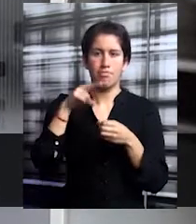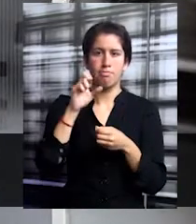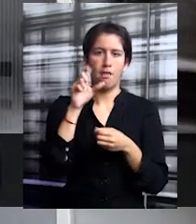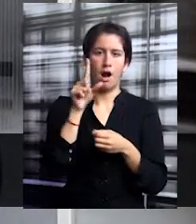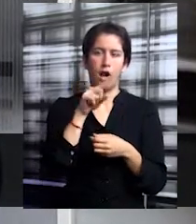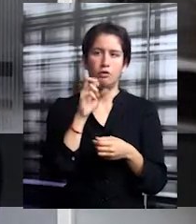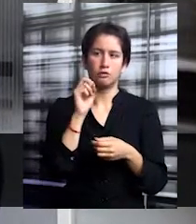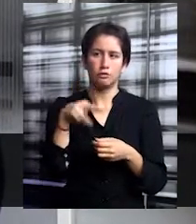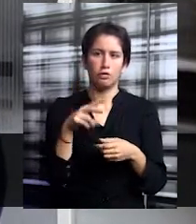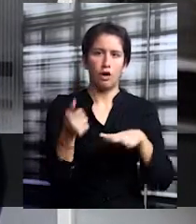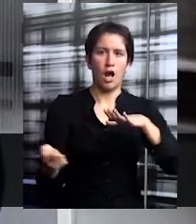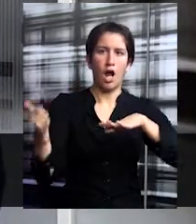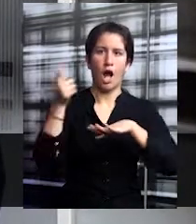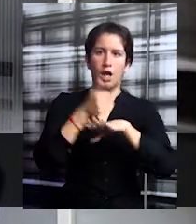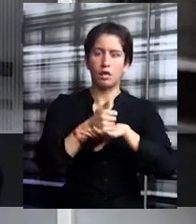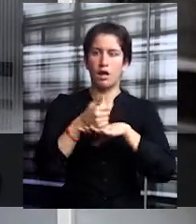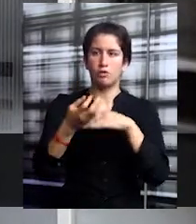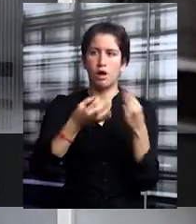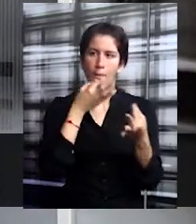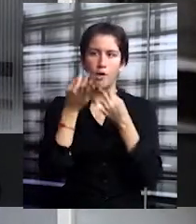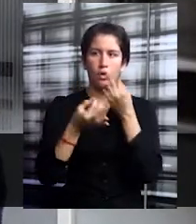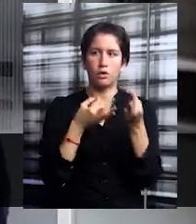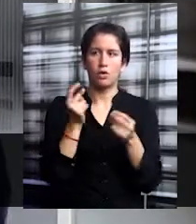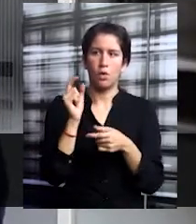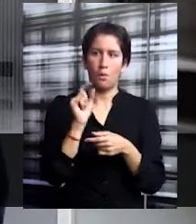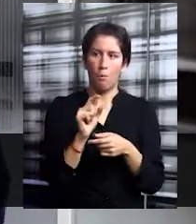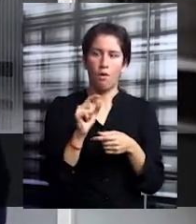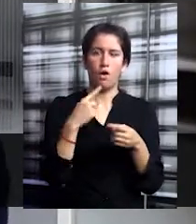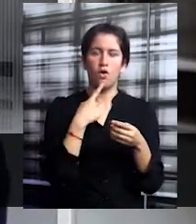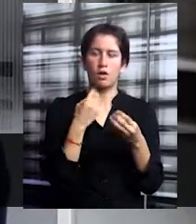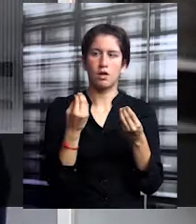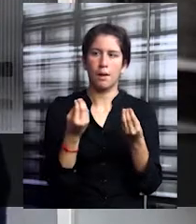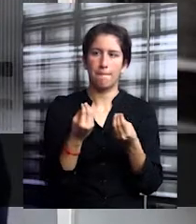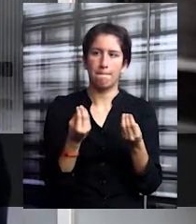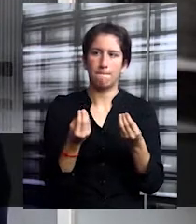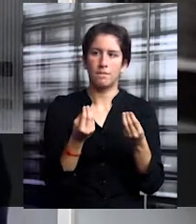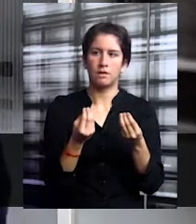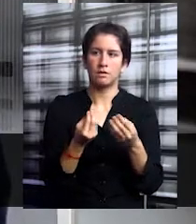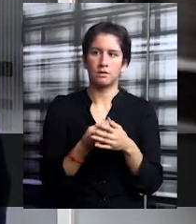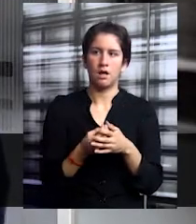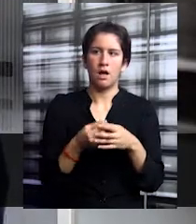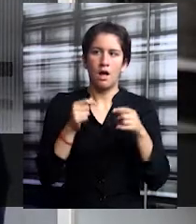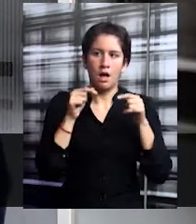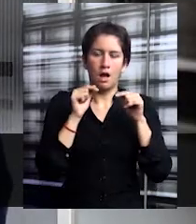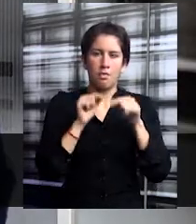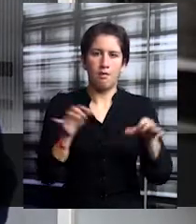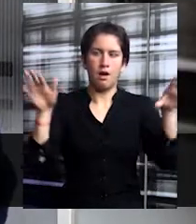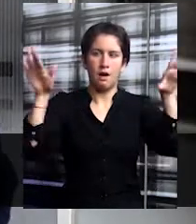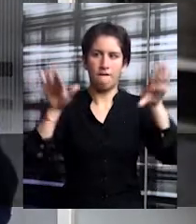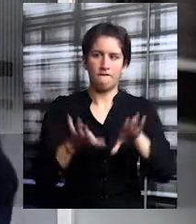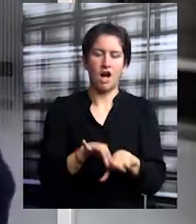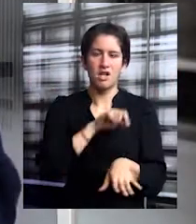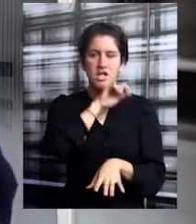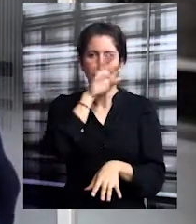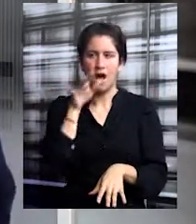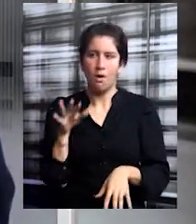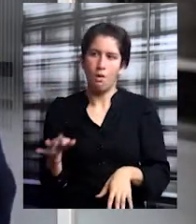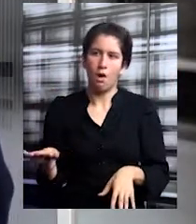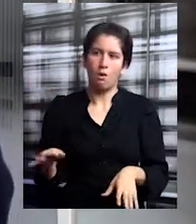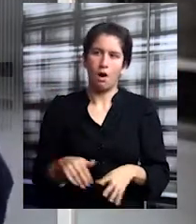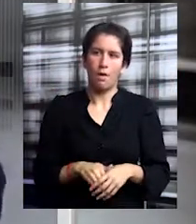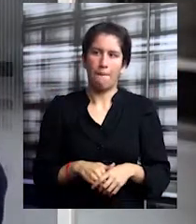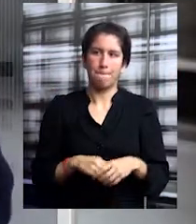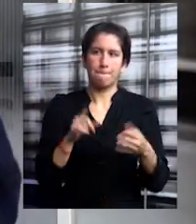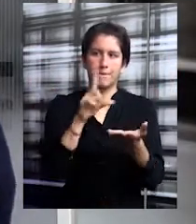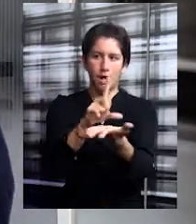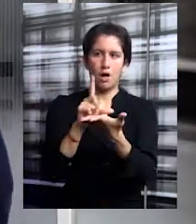poco de lo que pasa también en su comuna Calle Larga y en el Valle de Aconcagua. Lugares que muchas veces